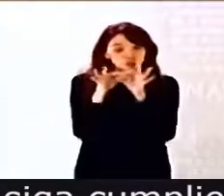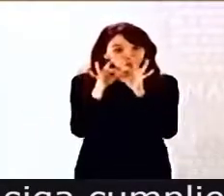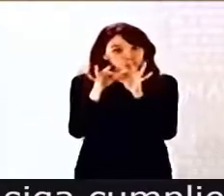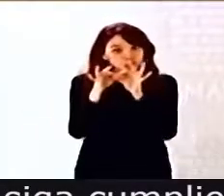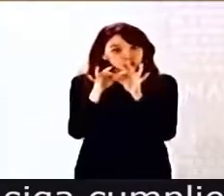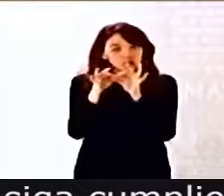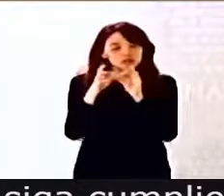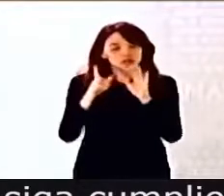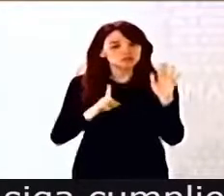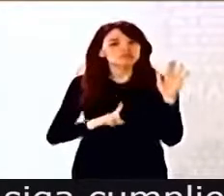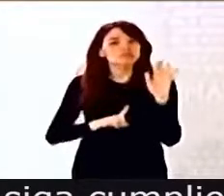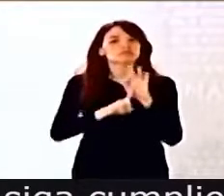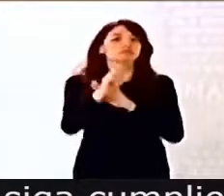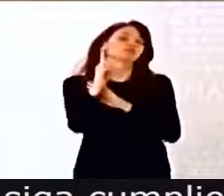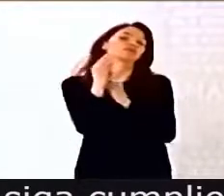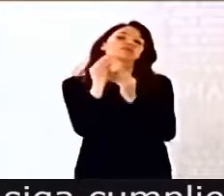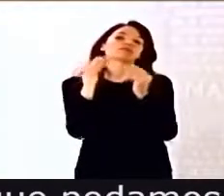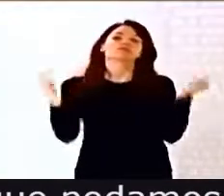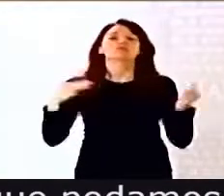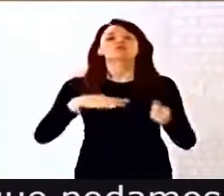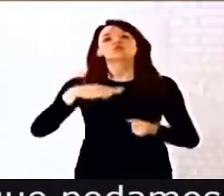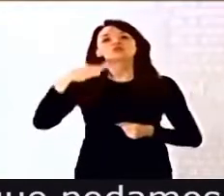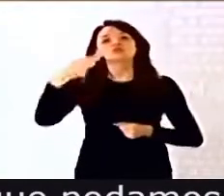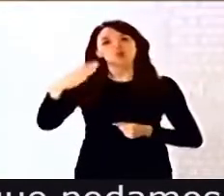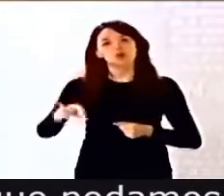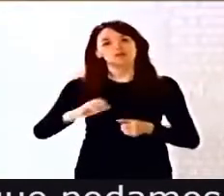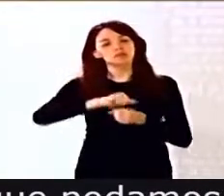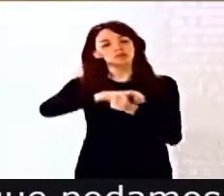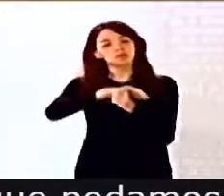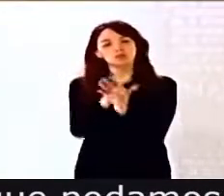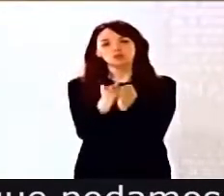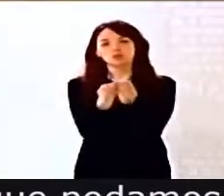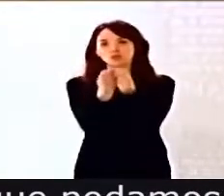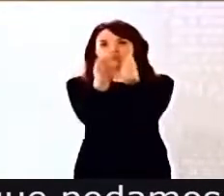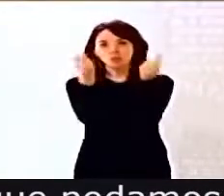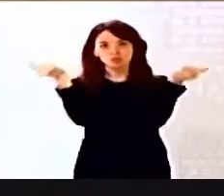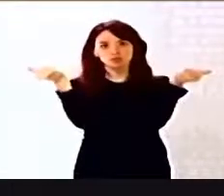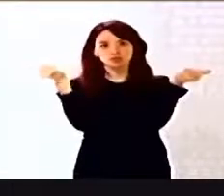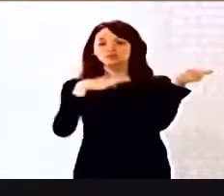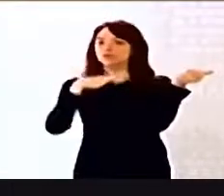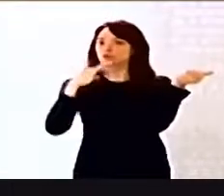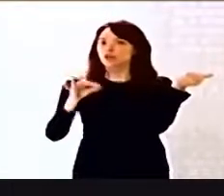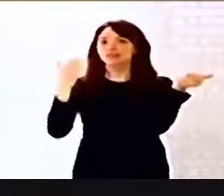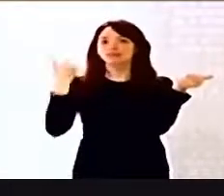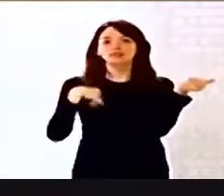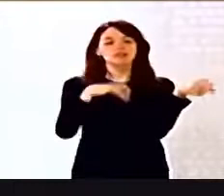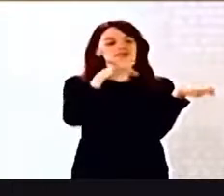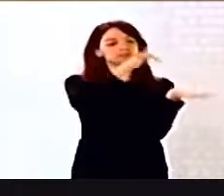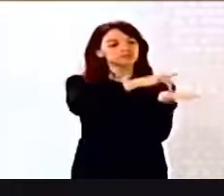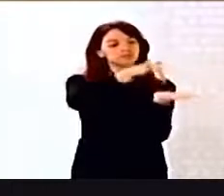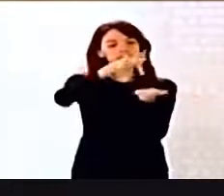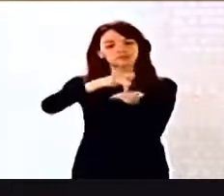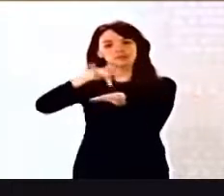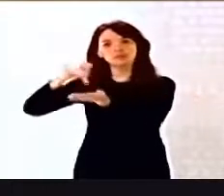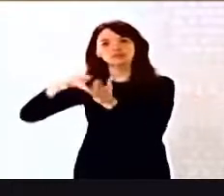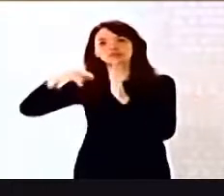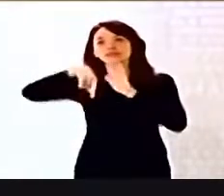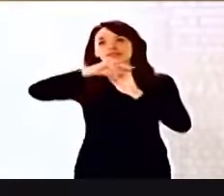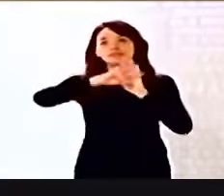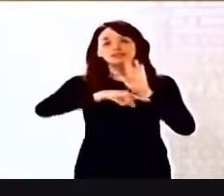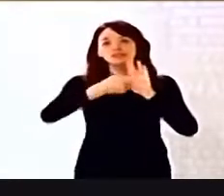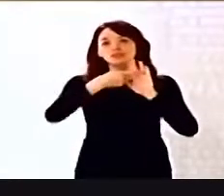salir de esta pandemia, podamos transitar en las fases de la desescalada.